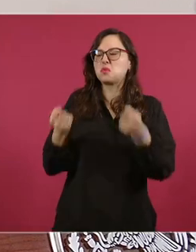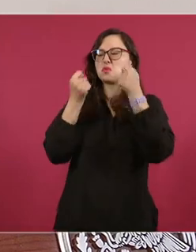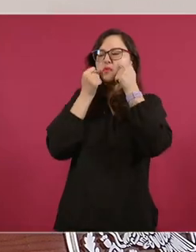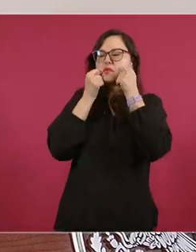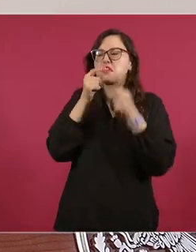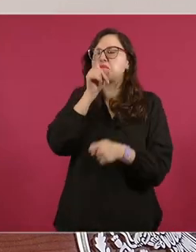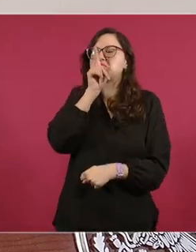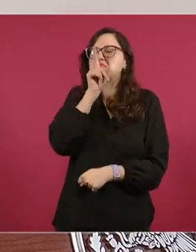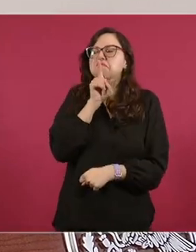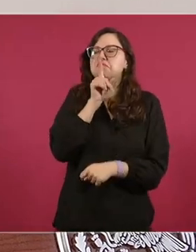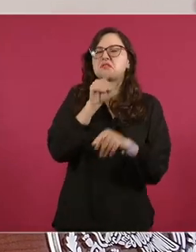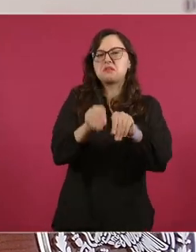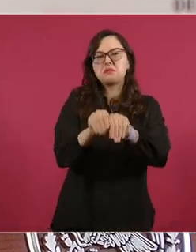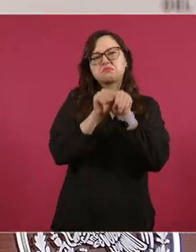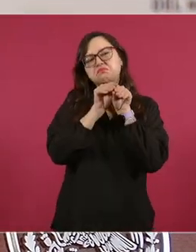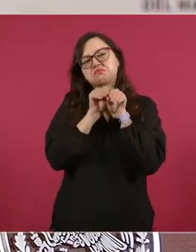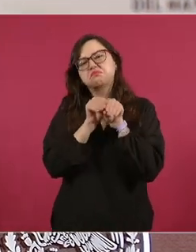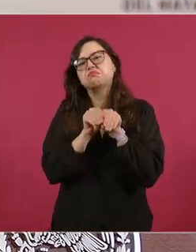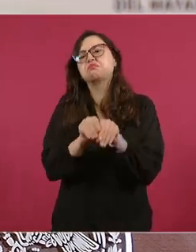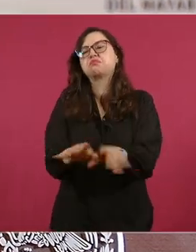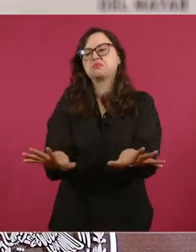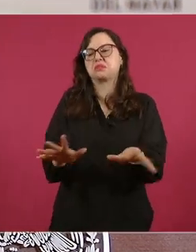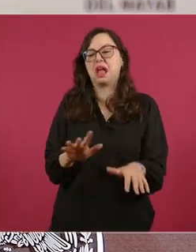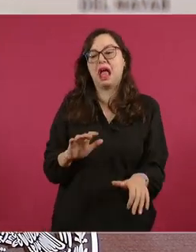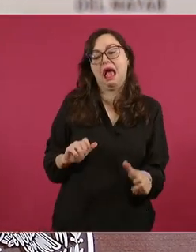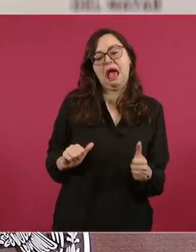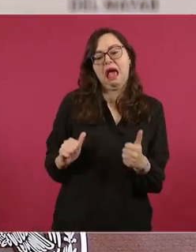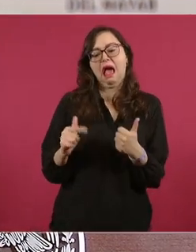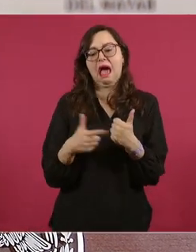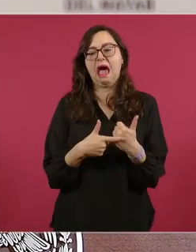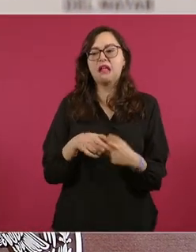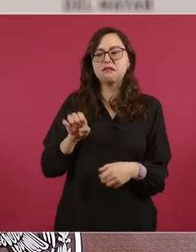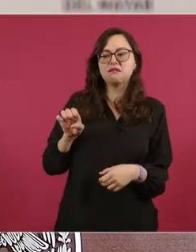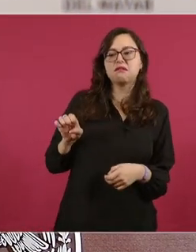de que la calumnia cuando no mancha, tizna.